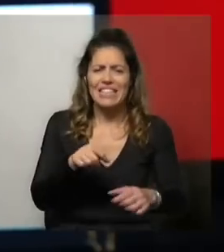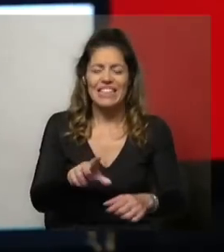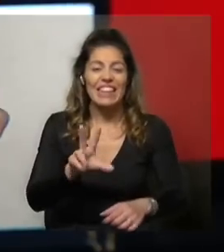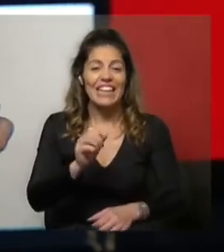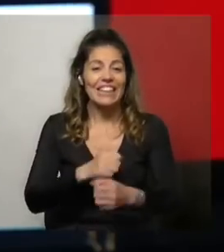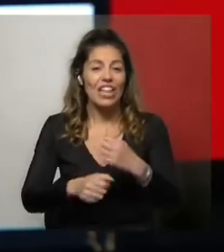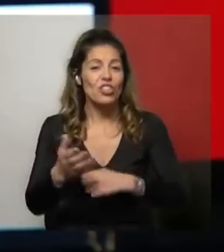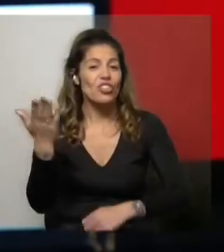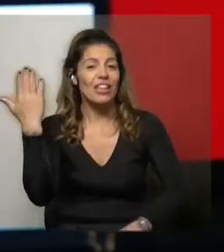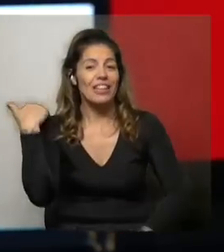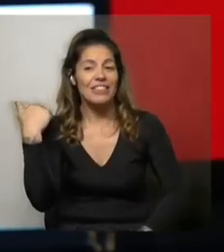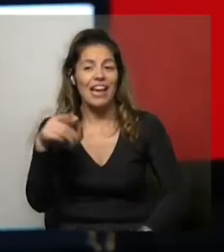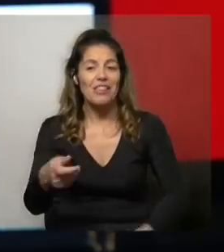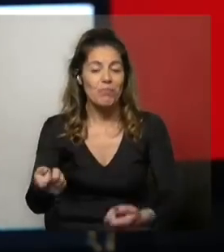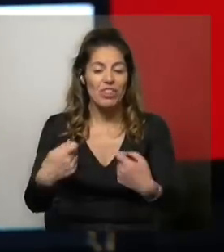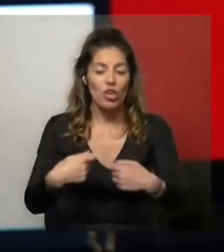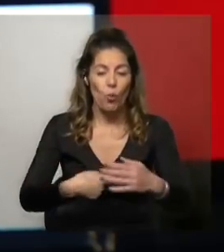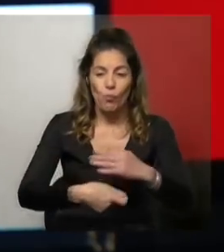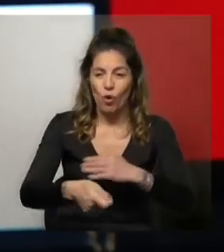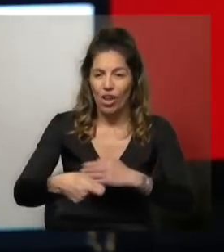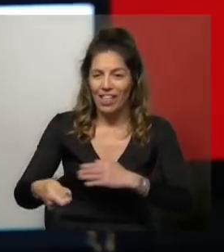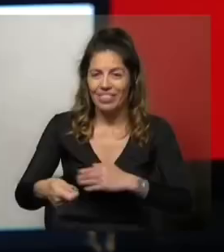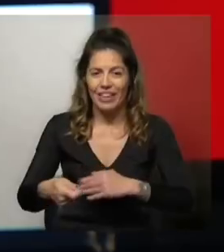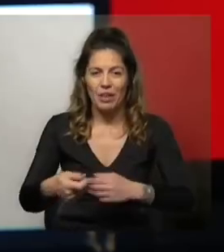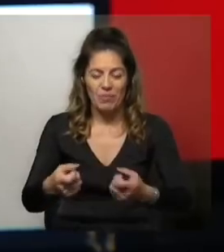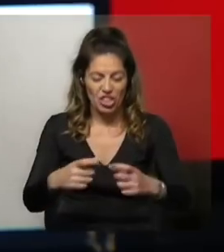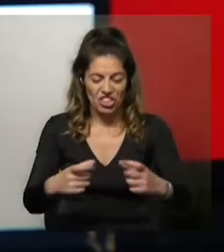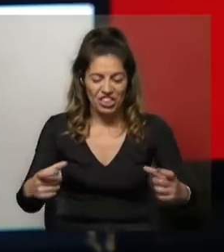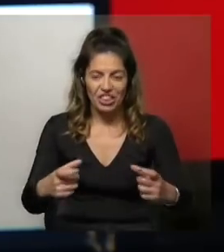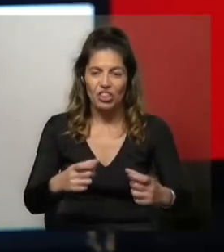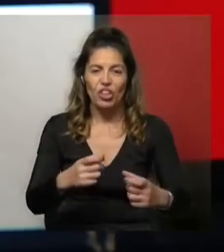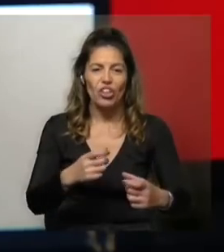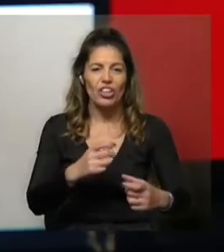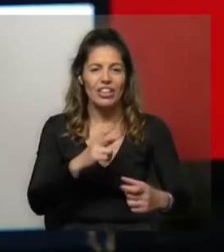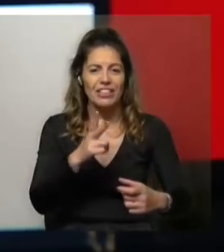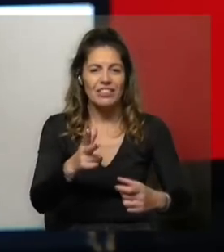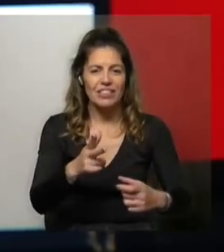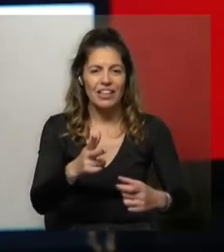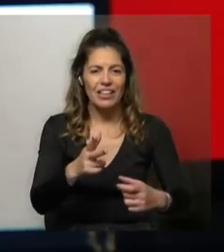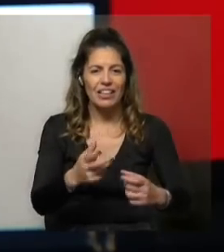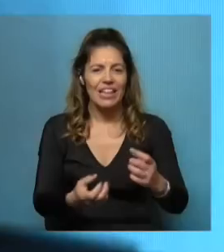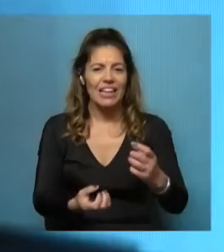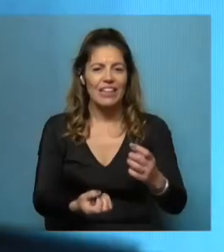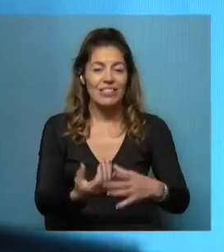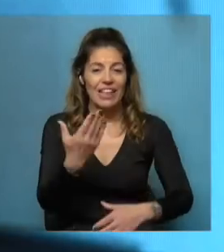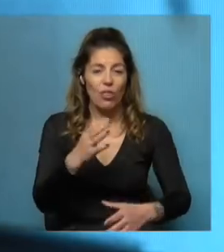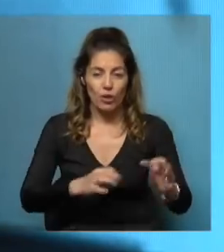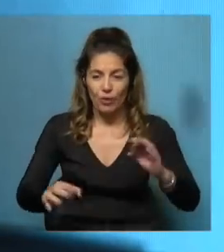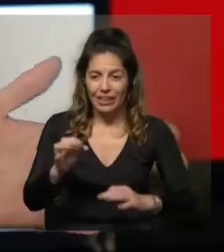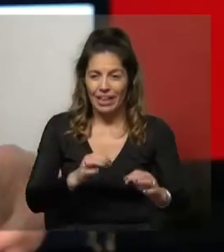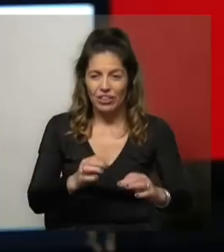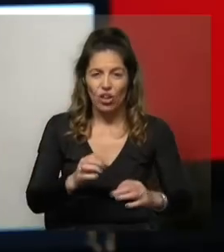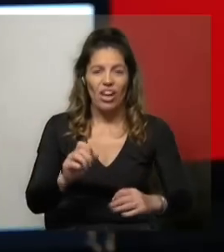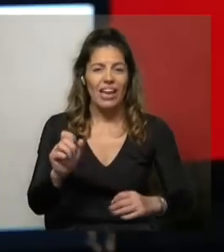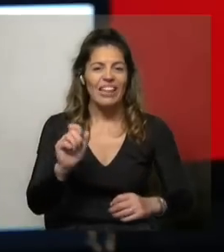y ahí me entregó un volantecito miserable chiquito que decía que se había estrenado aquí en el tema de Italia fausta